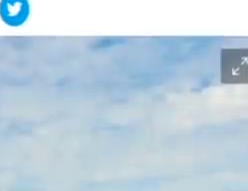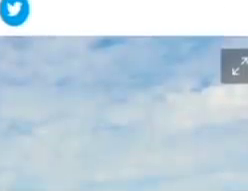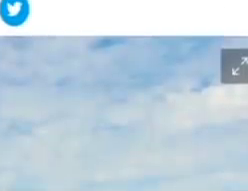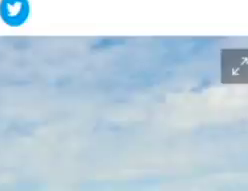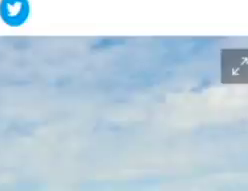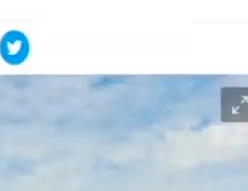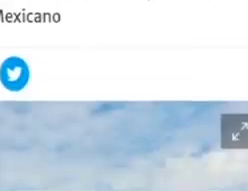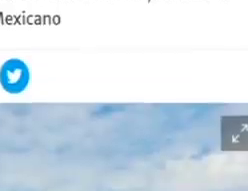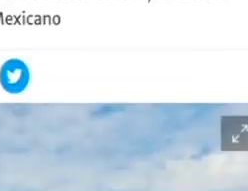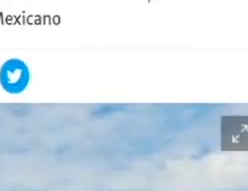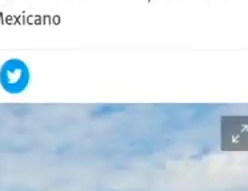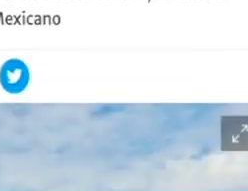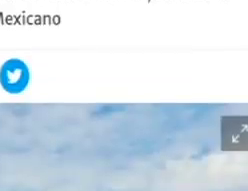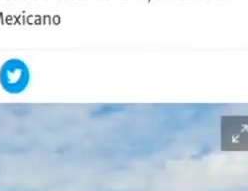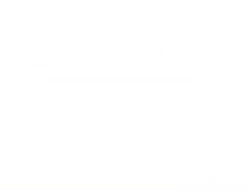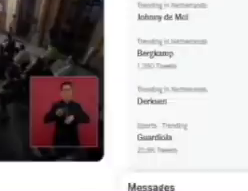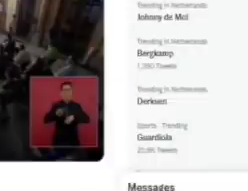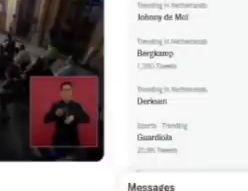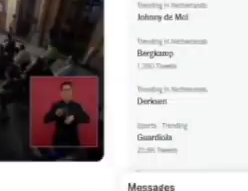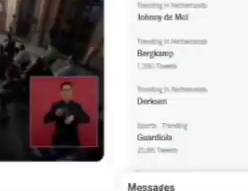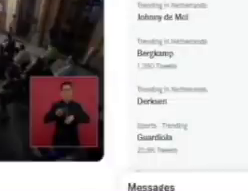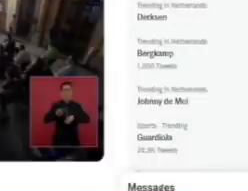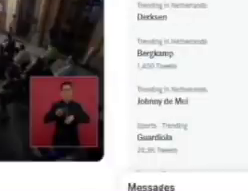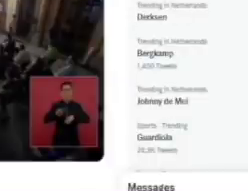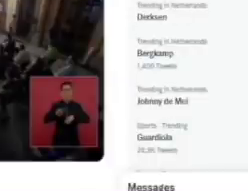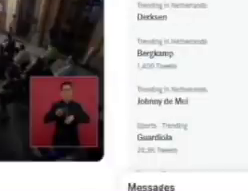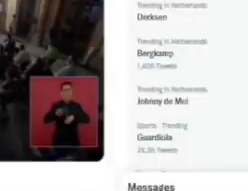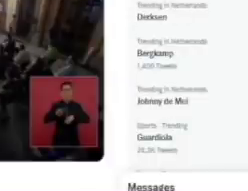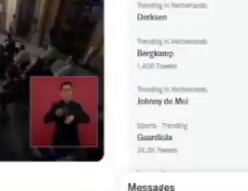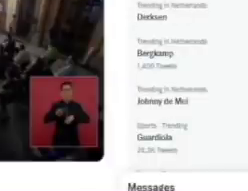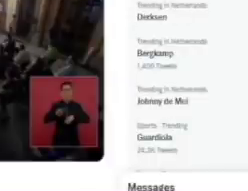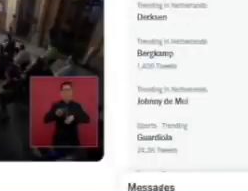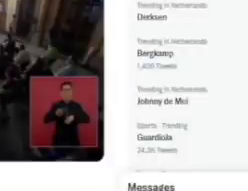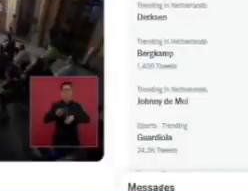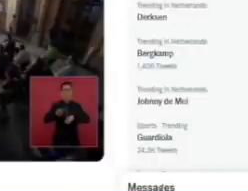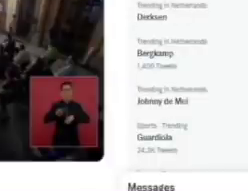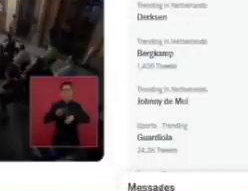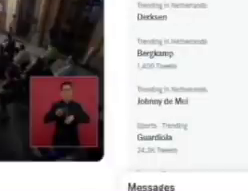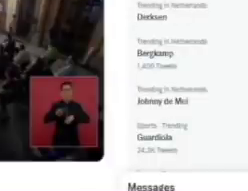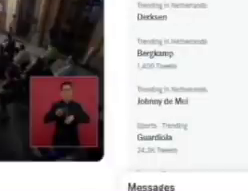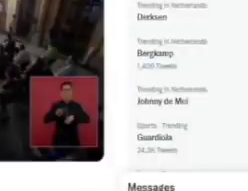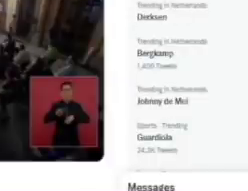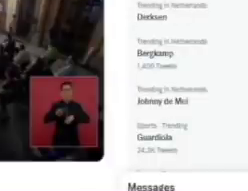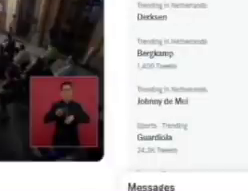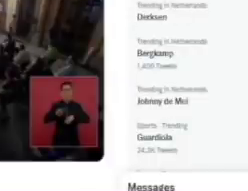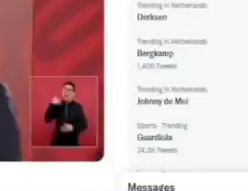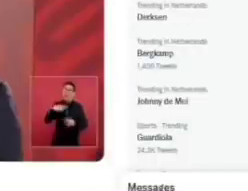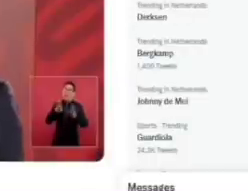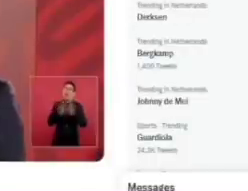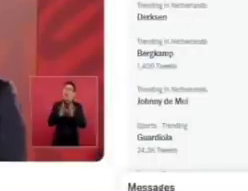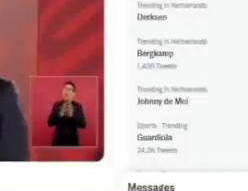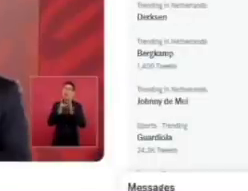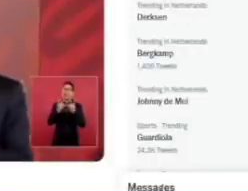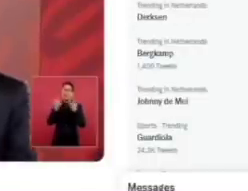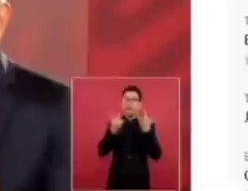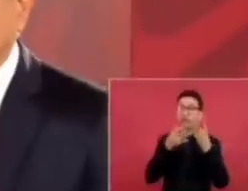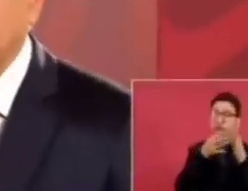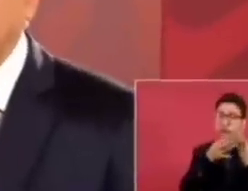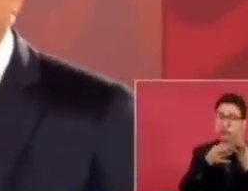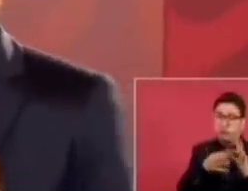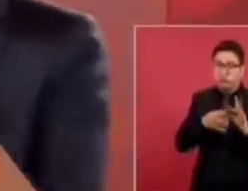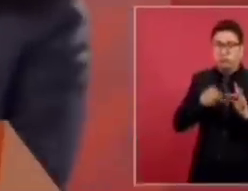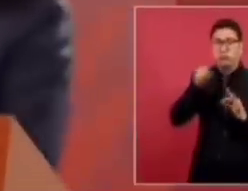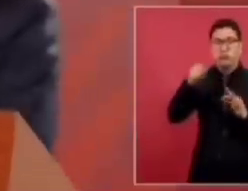le contestó de manera muy clara y de manera pues contundente vamos a escuchar lo que le dijo de que